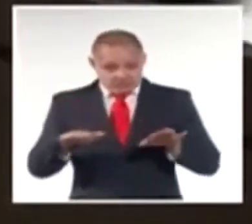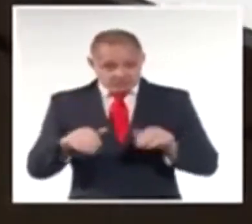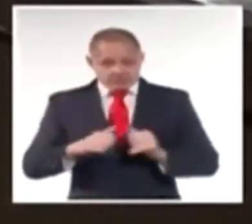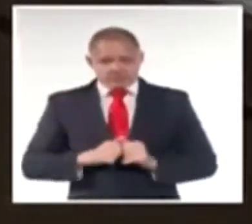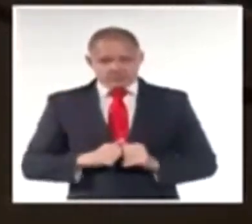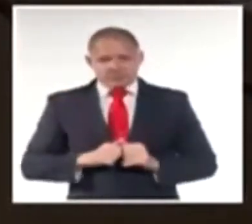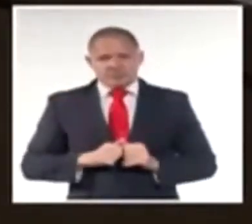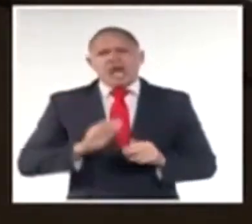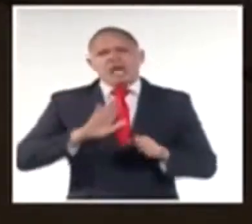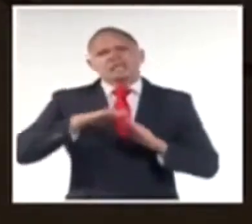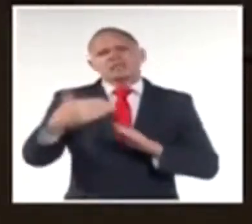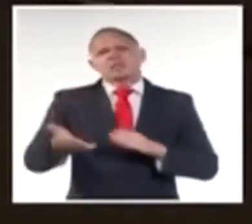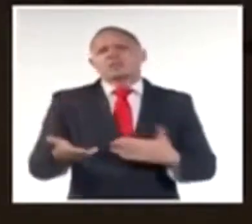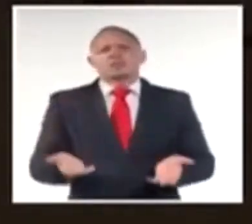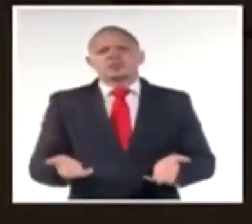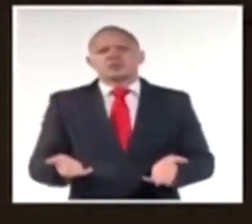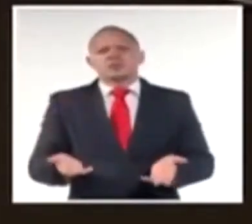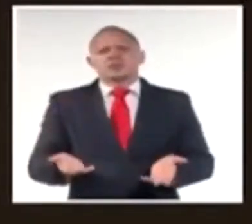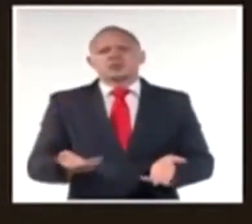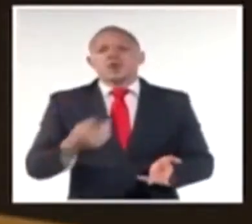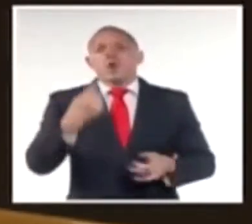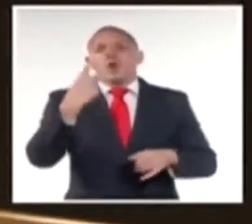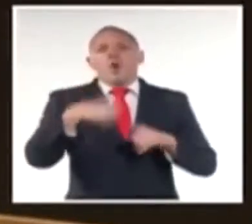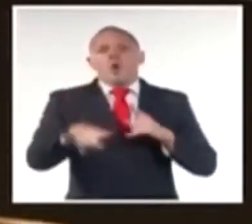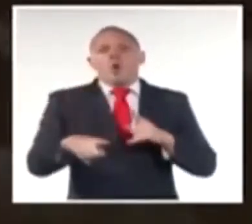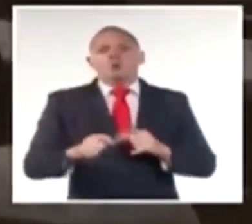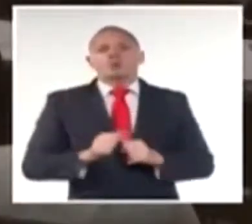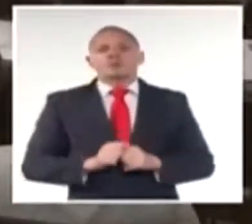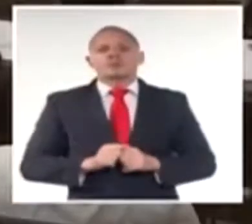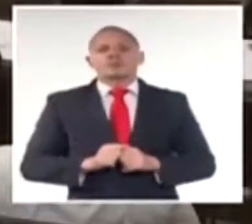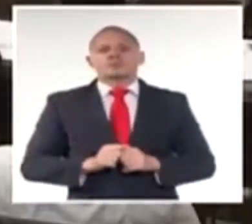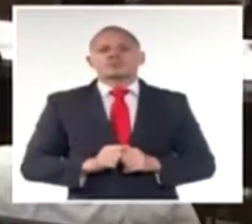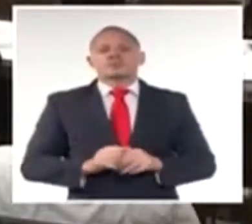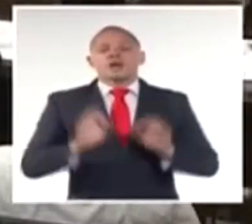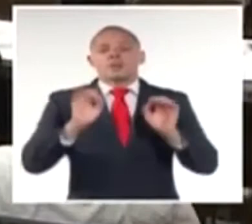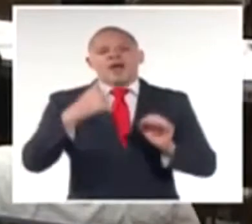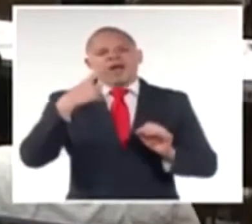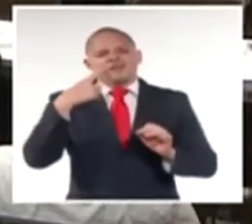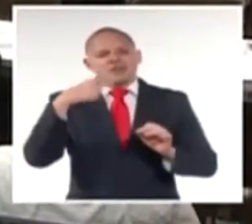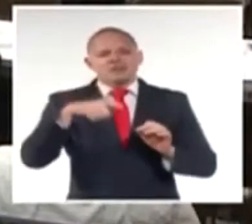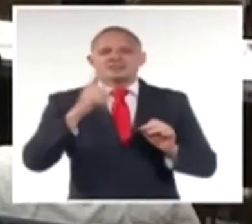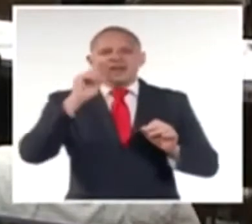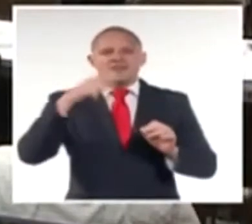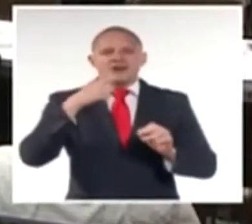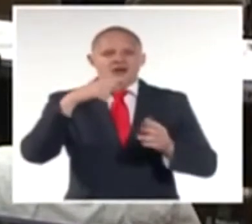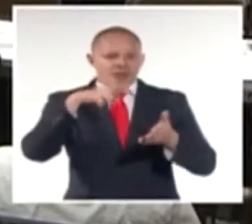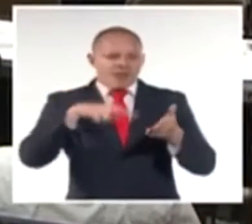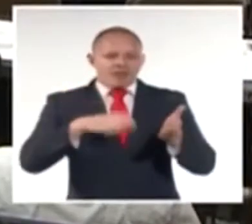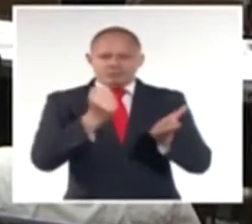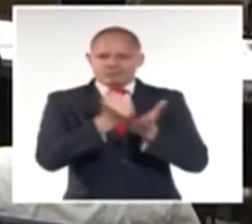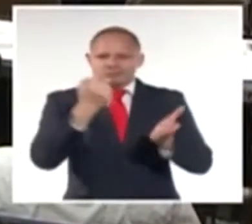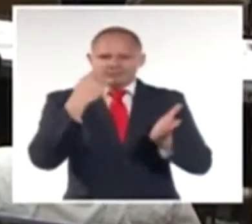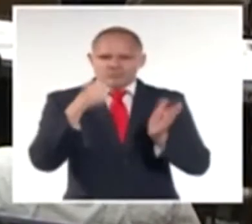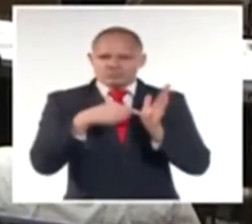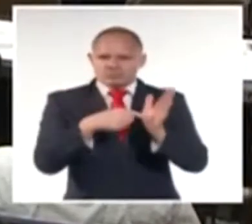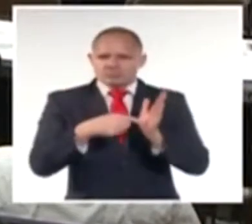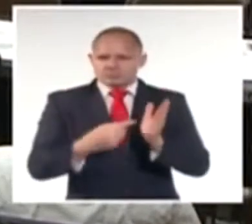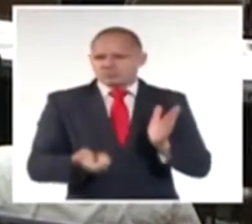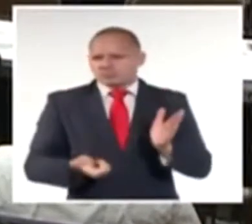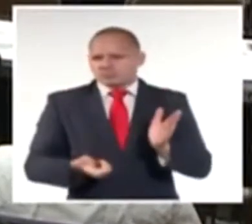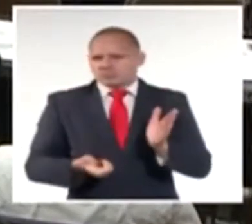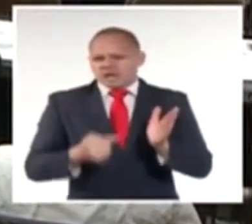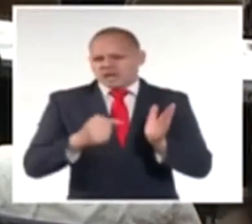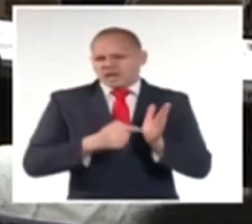vamos a darle la palabra para el dictamen. Acuérdense que el dictamen es sobre la